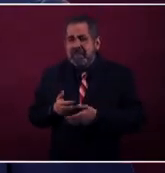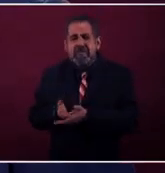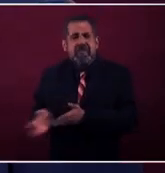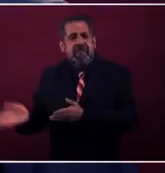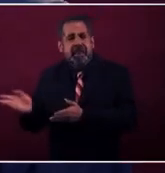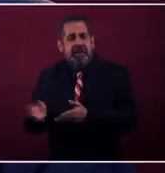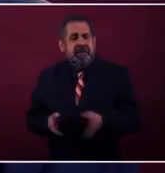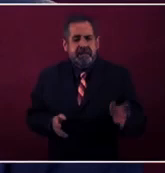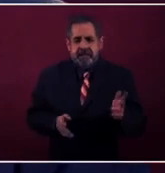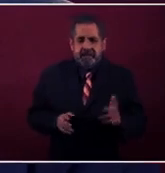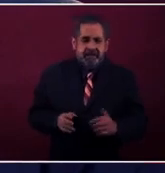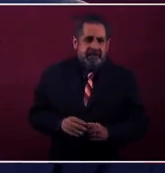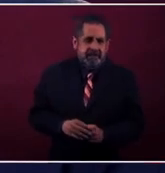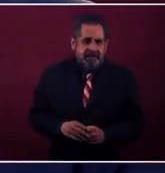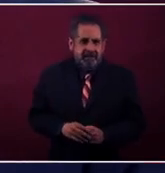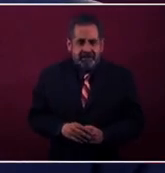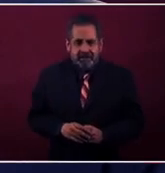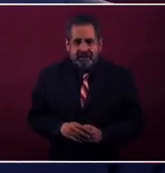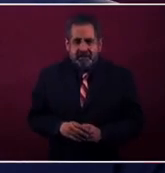que